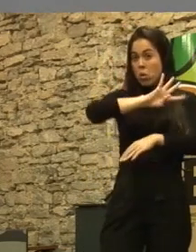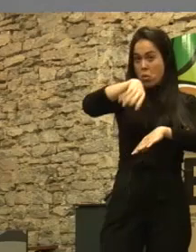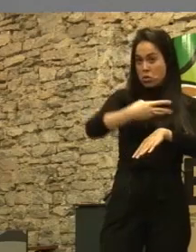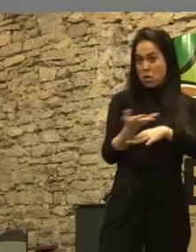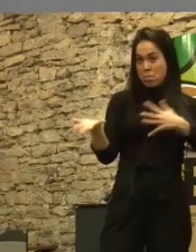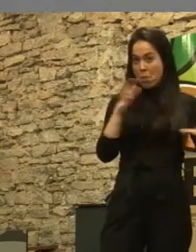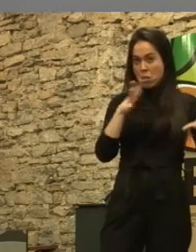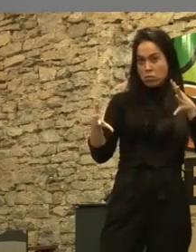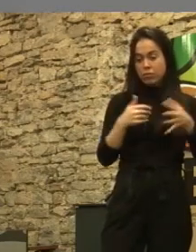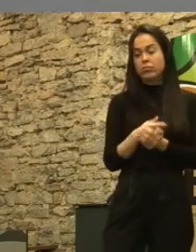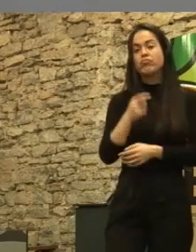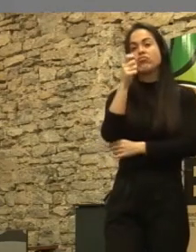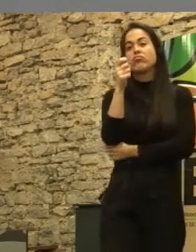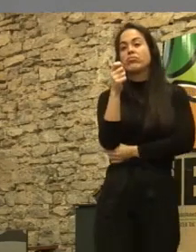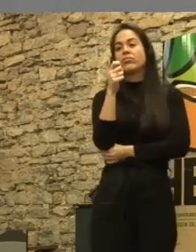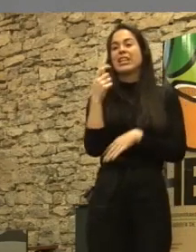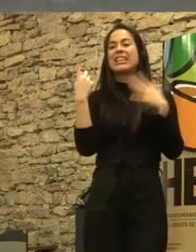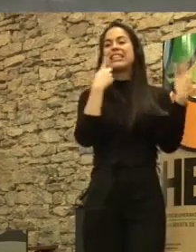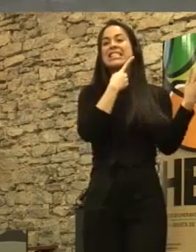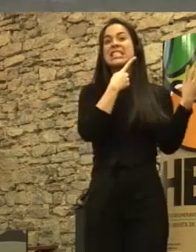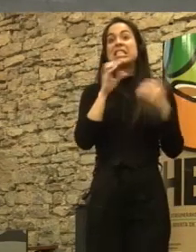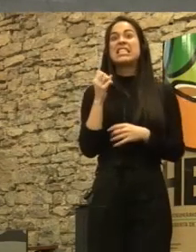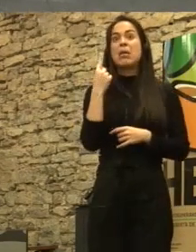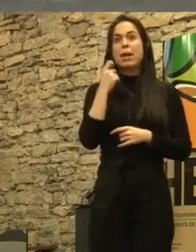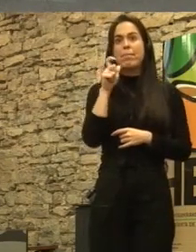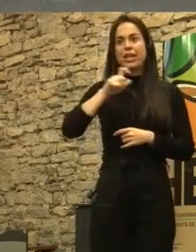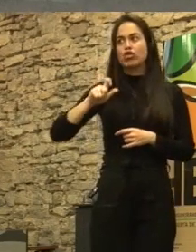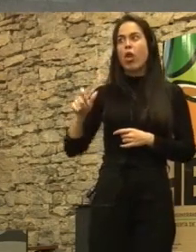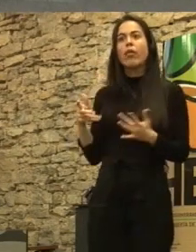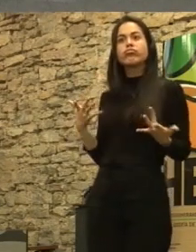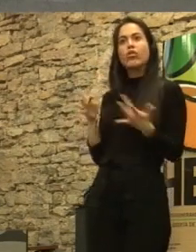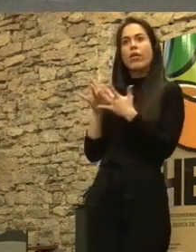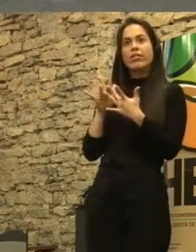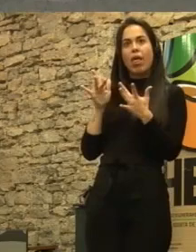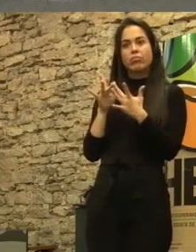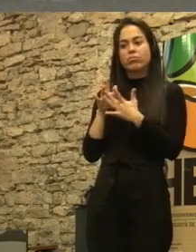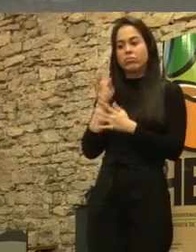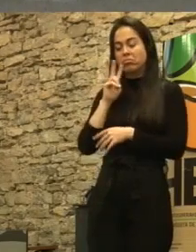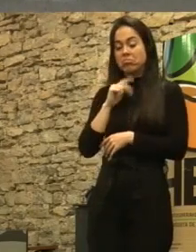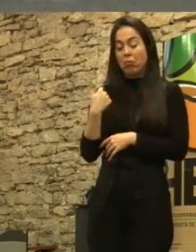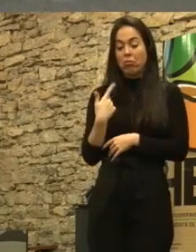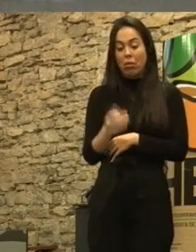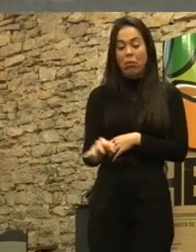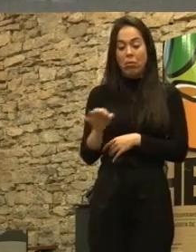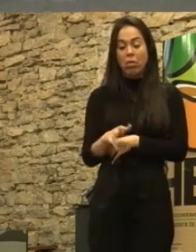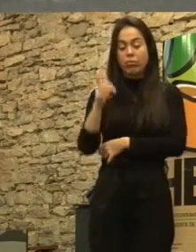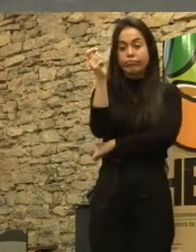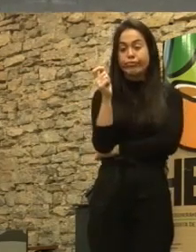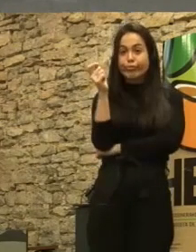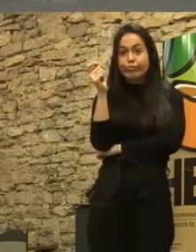así, pero tuve ese día como 60.000 personas que me vieron. O sea, ese día lo que yo decía, que no era nadie, que estaba allí con mi teléfono, con mi tarifa